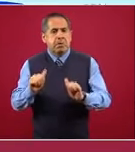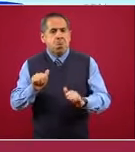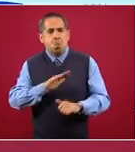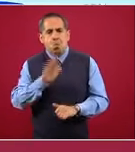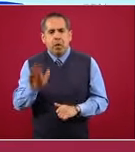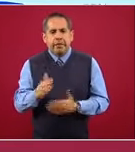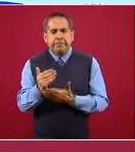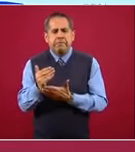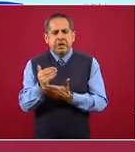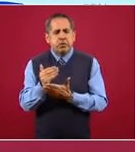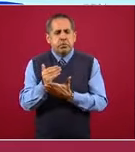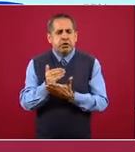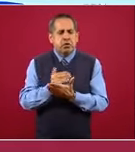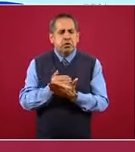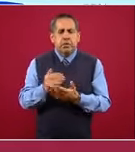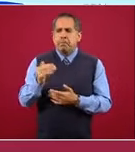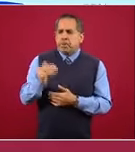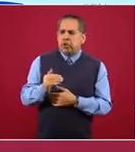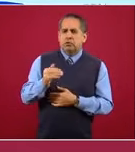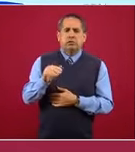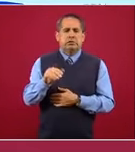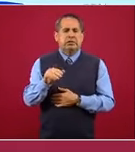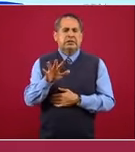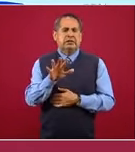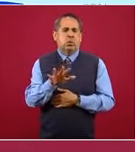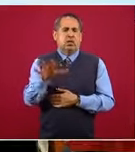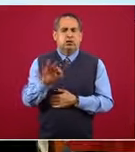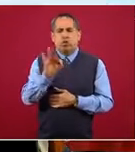de las últimas 2 semanas de menos 55%.